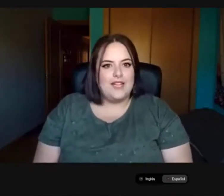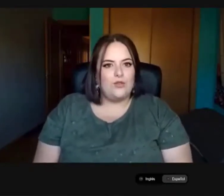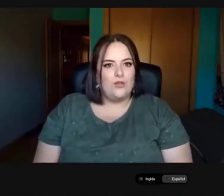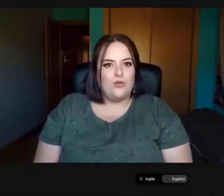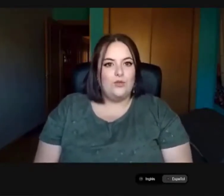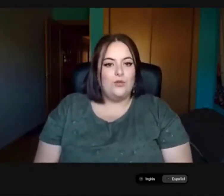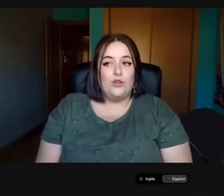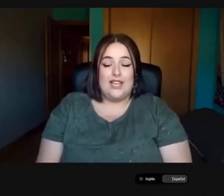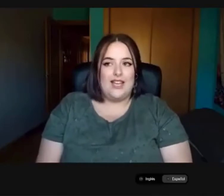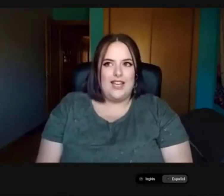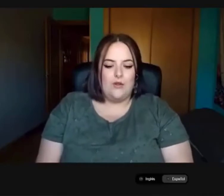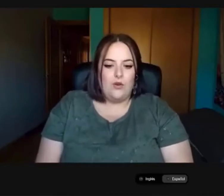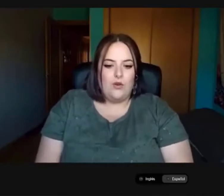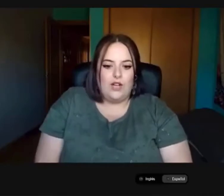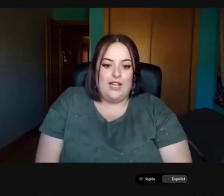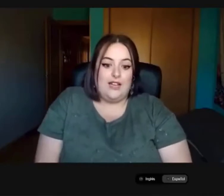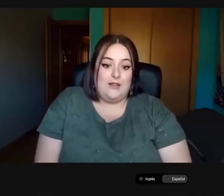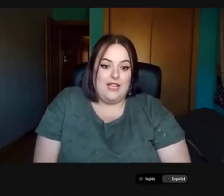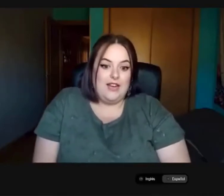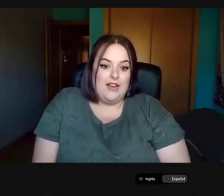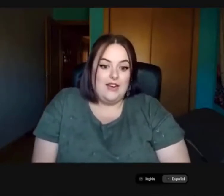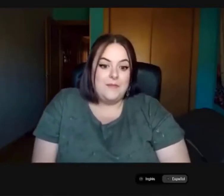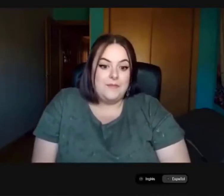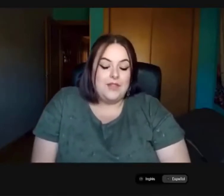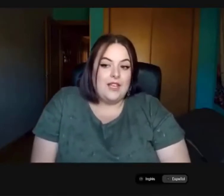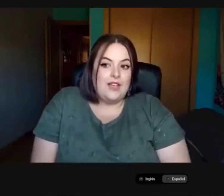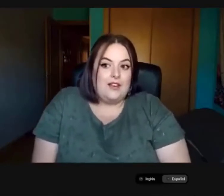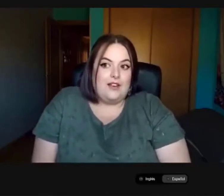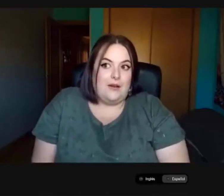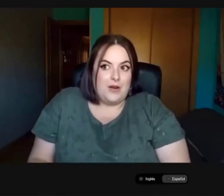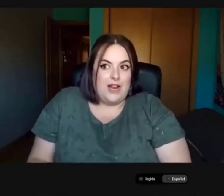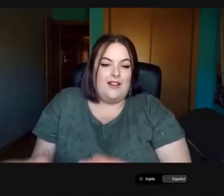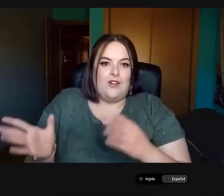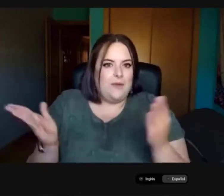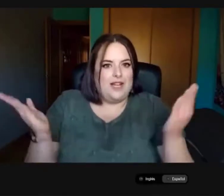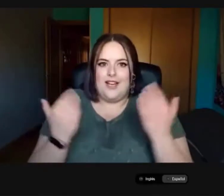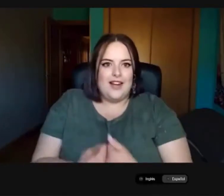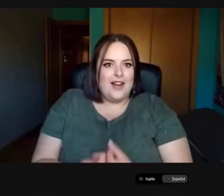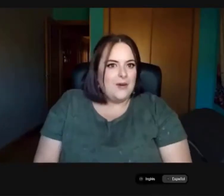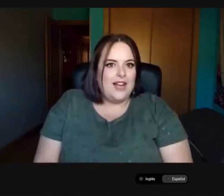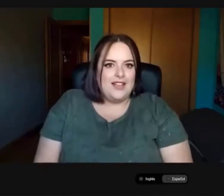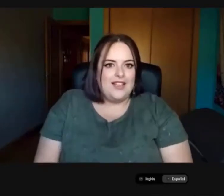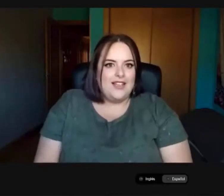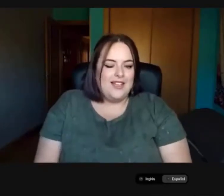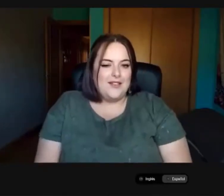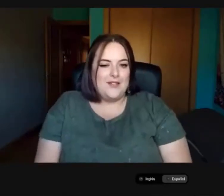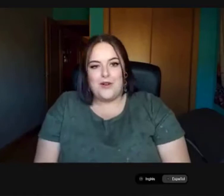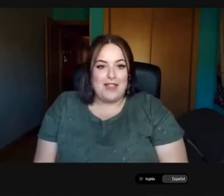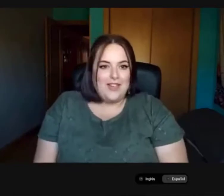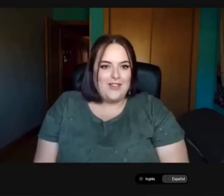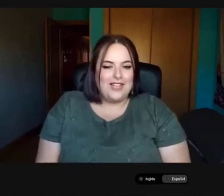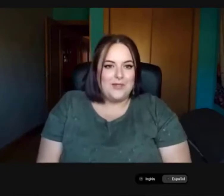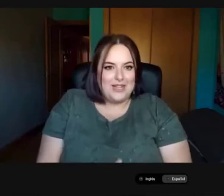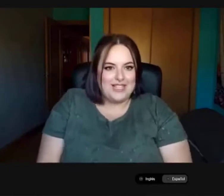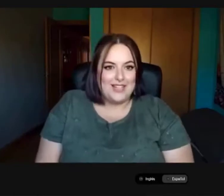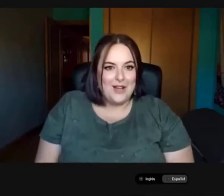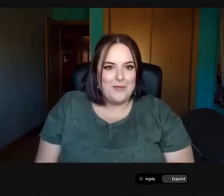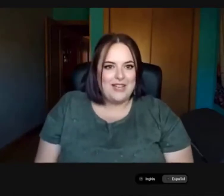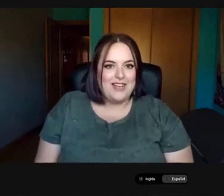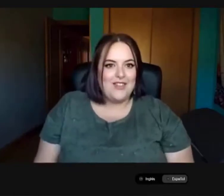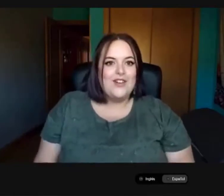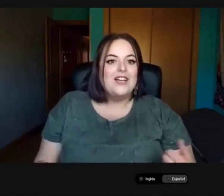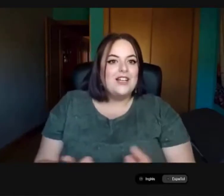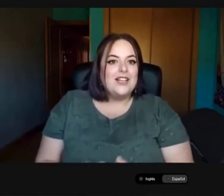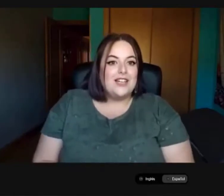la base para esto en un futuro, ya que luego a nivel laboral, compaginar laboral y formación es